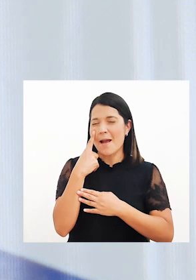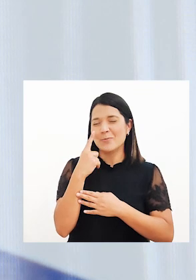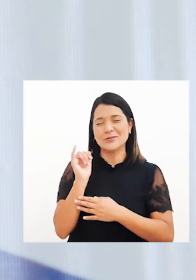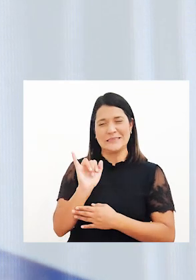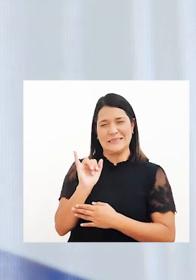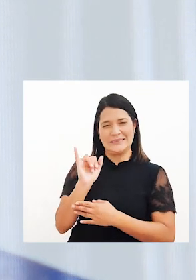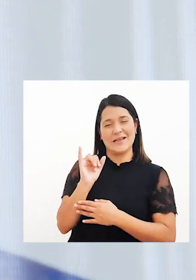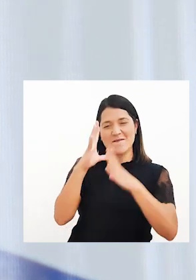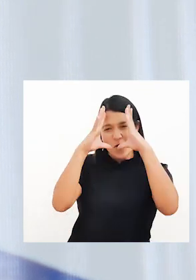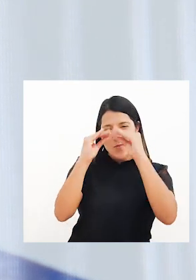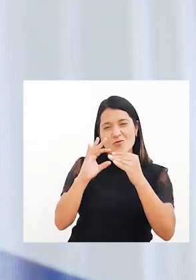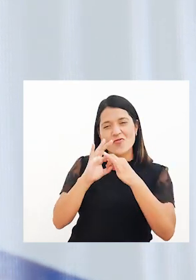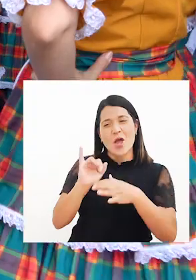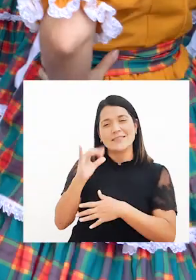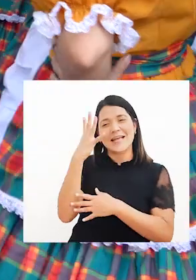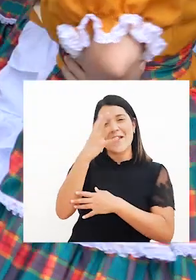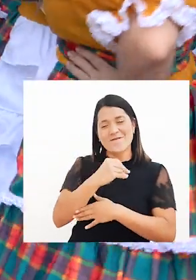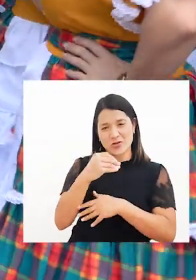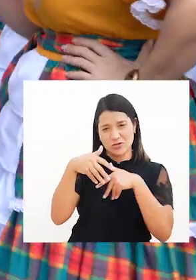desfile.